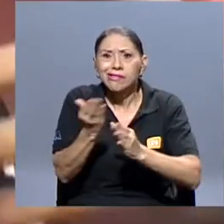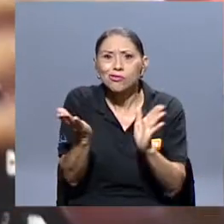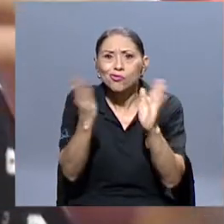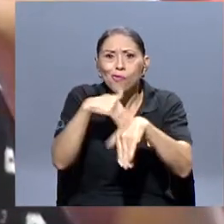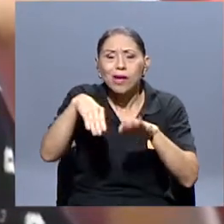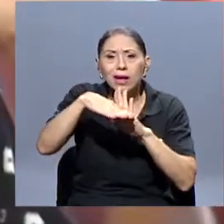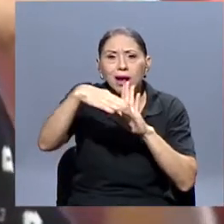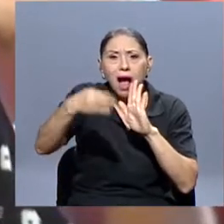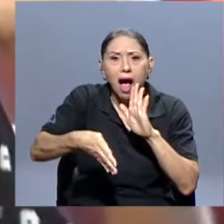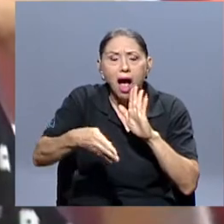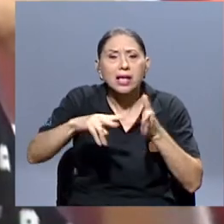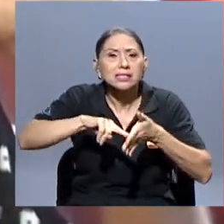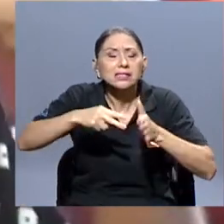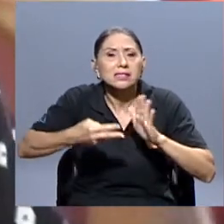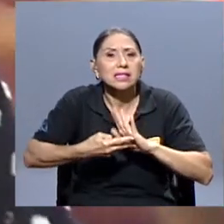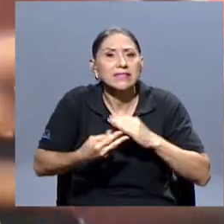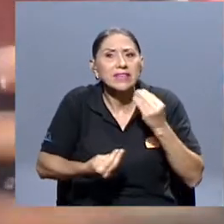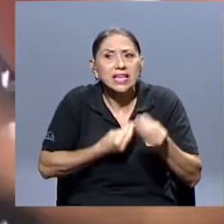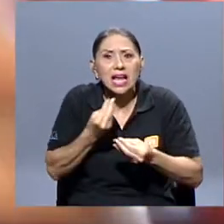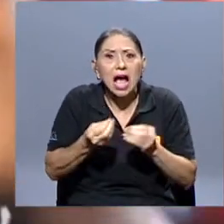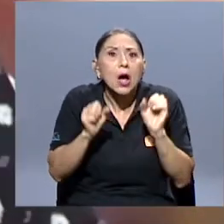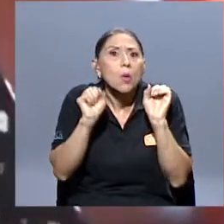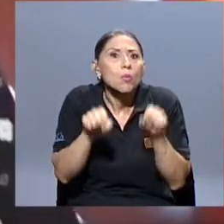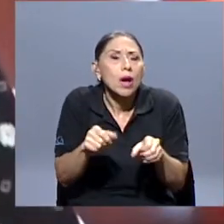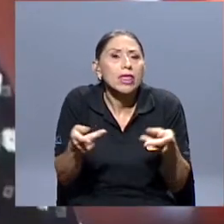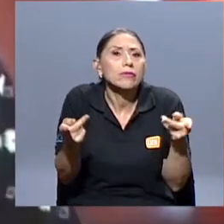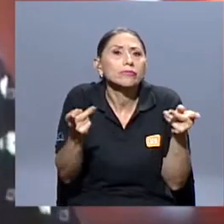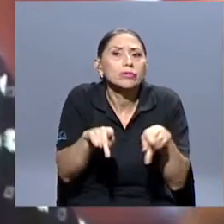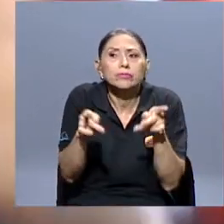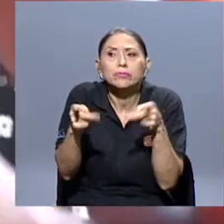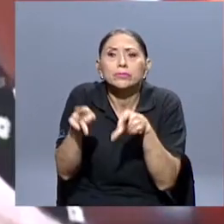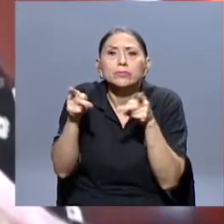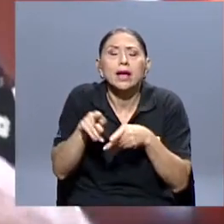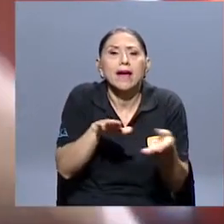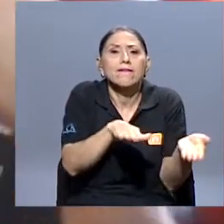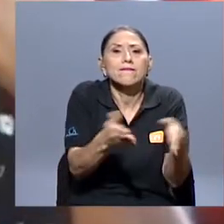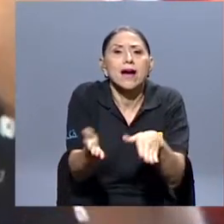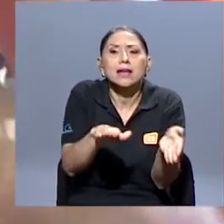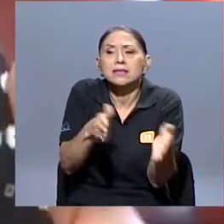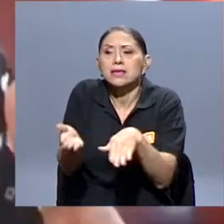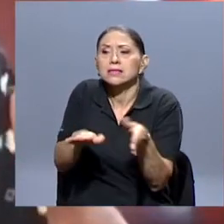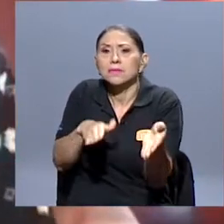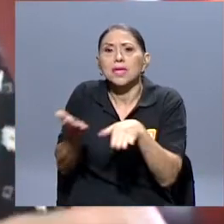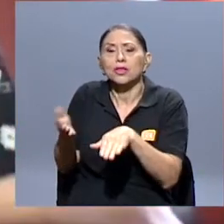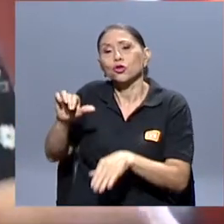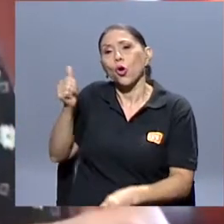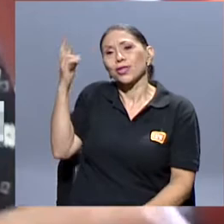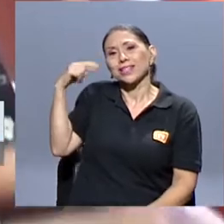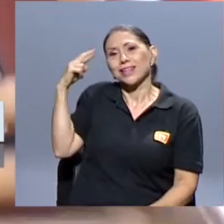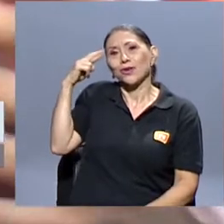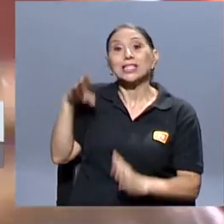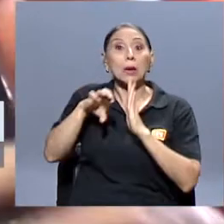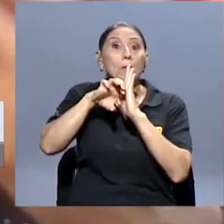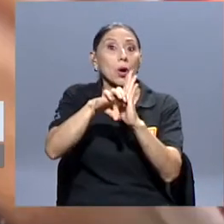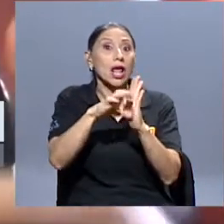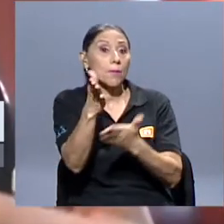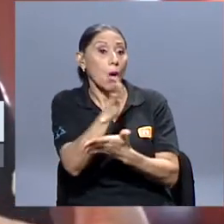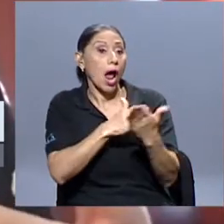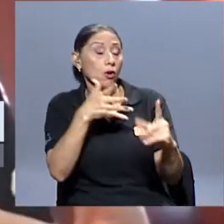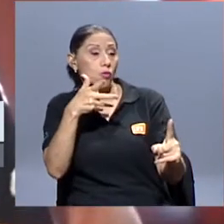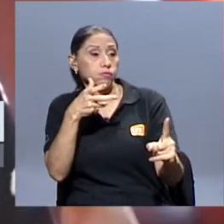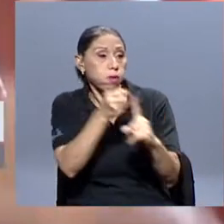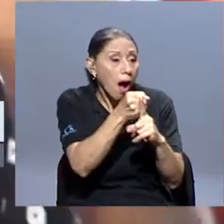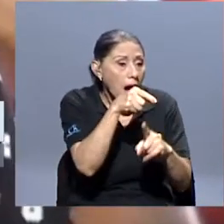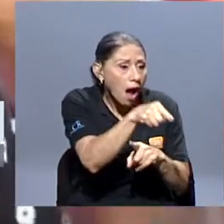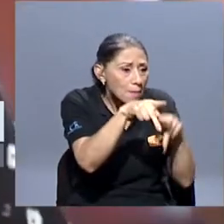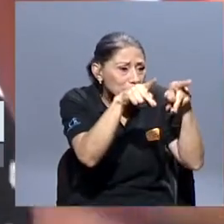probabilidad de fallecimientos por otras razones, ¿verdad? Como este tipo de cosas, donde no se puede dar la atención adecuada en el